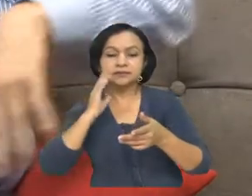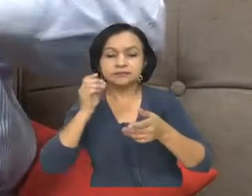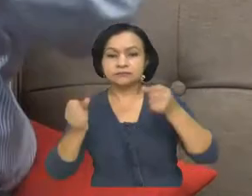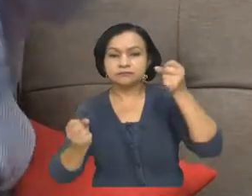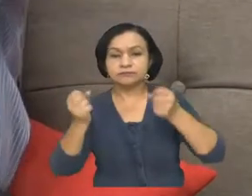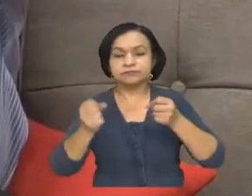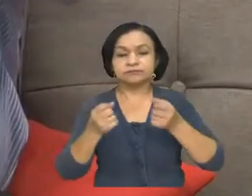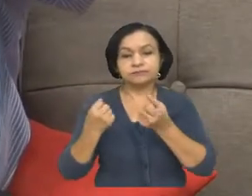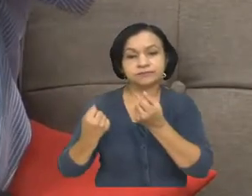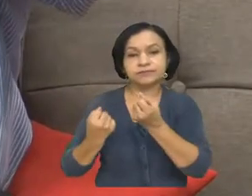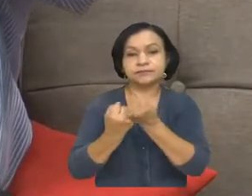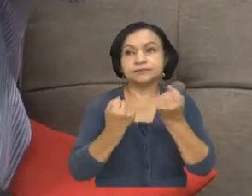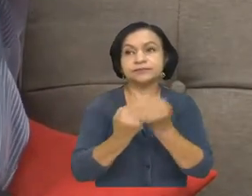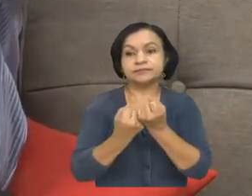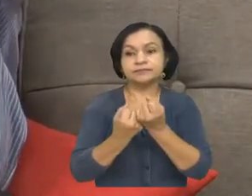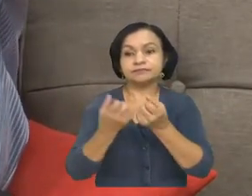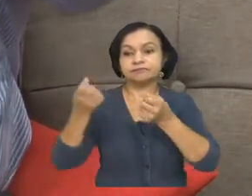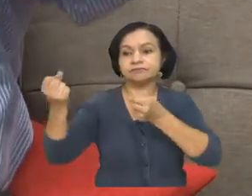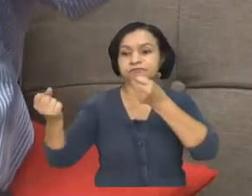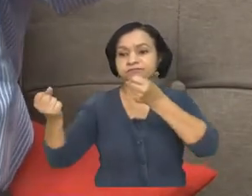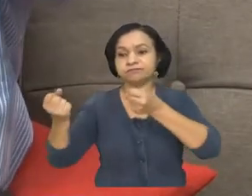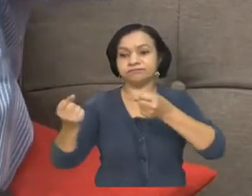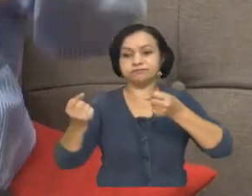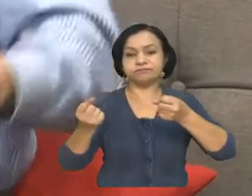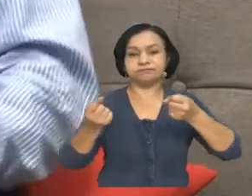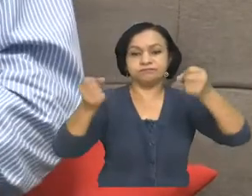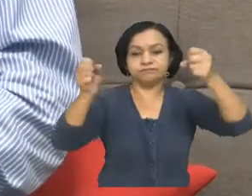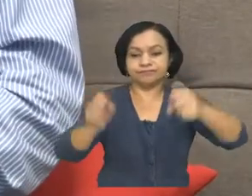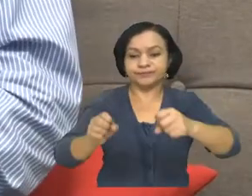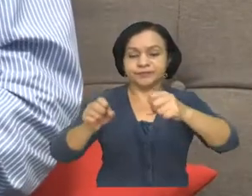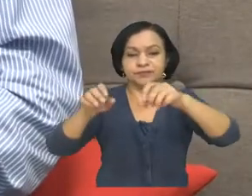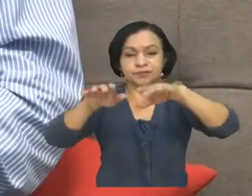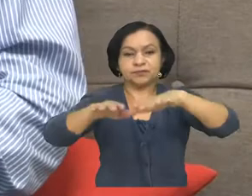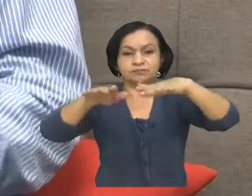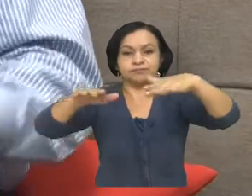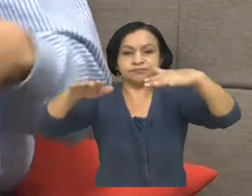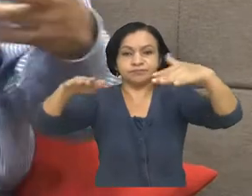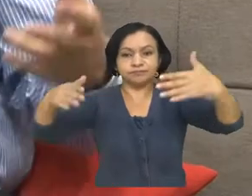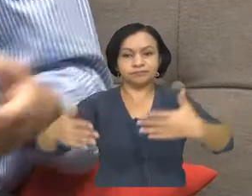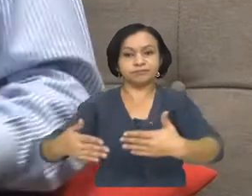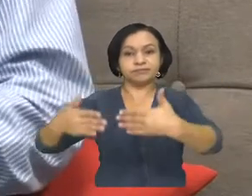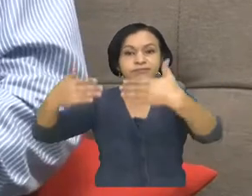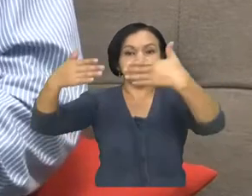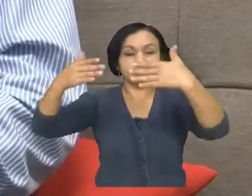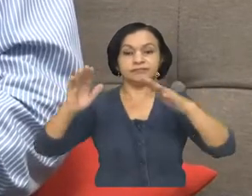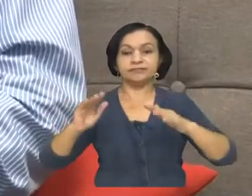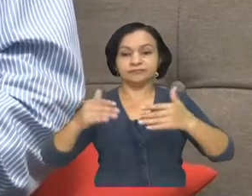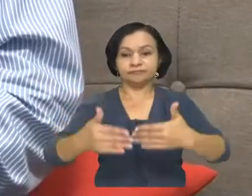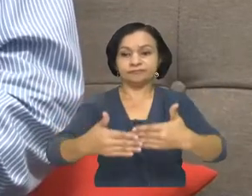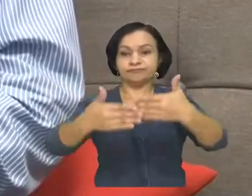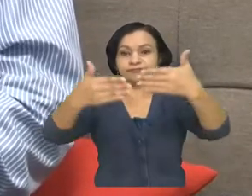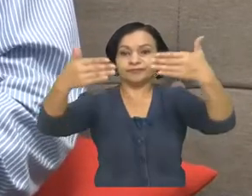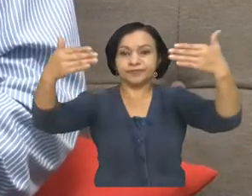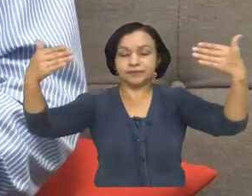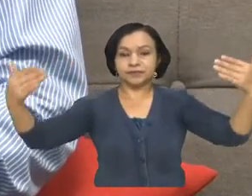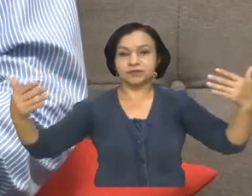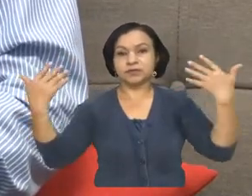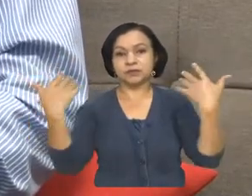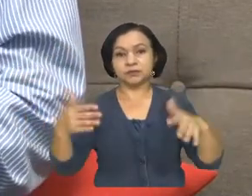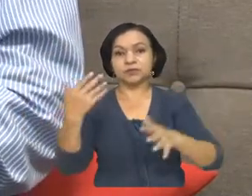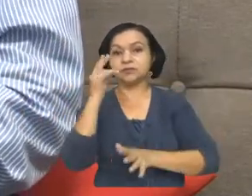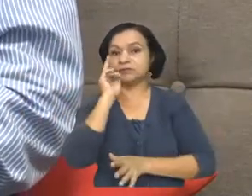ese perímetro, pues agarraron toda esa maquinaria y se excavó esa gran trinchera que era impresionante.